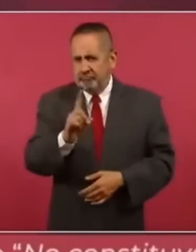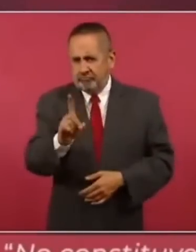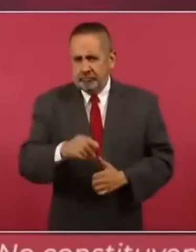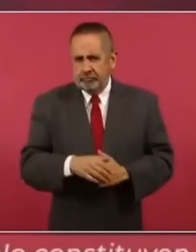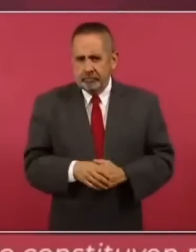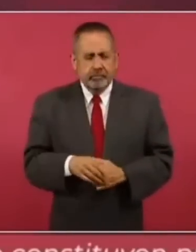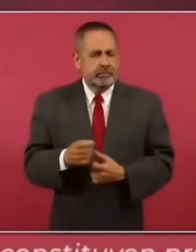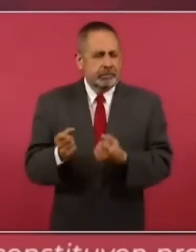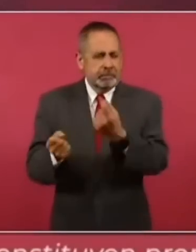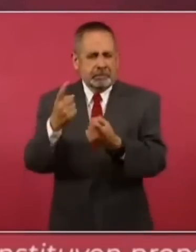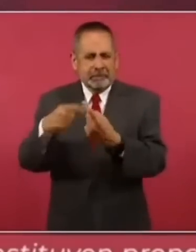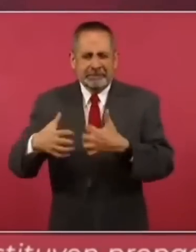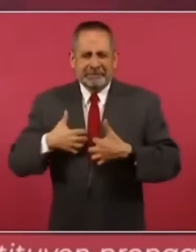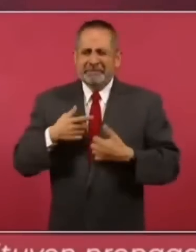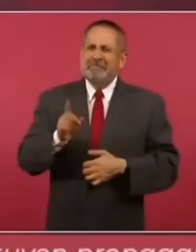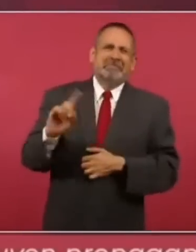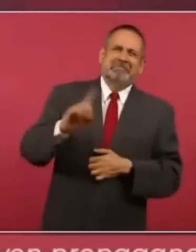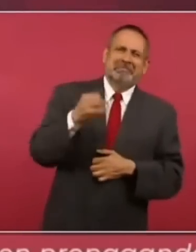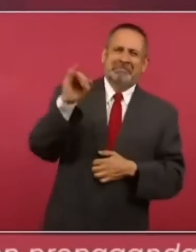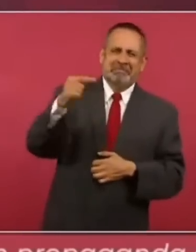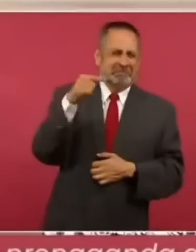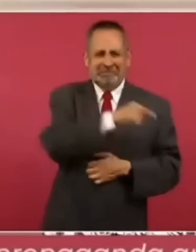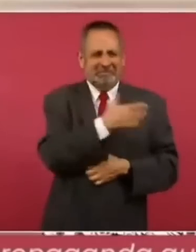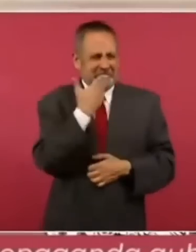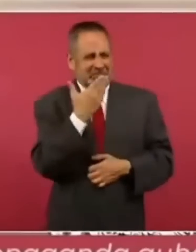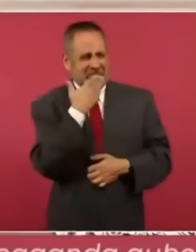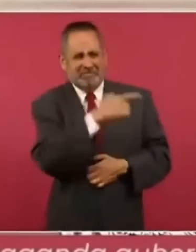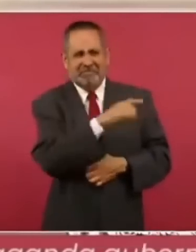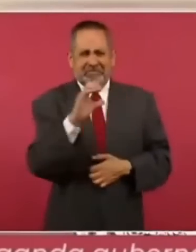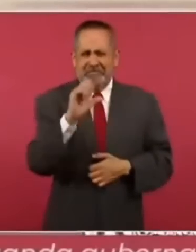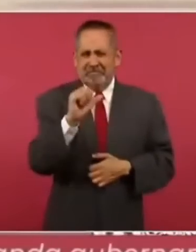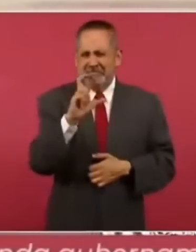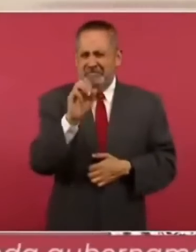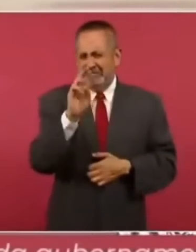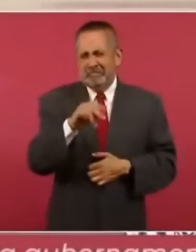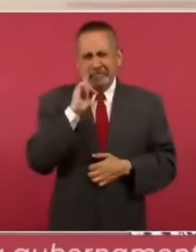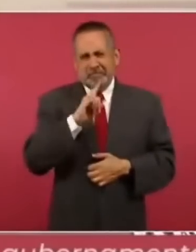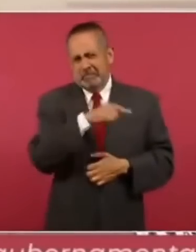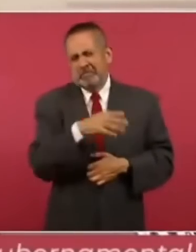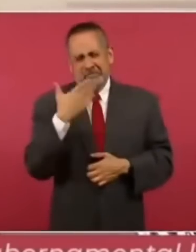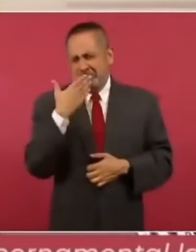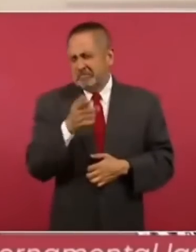Y se enojaban conmigo. No puede ser.